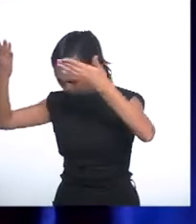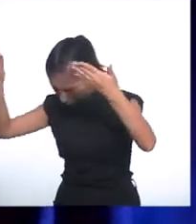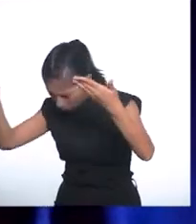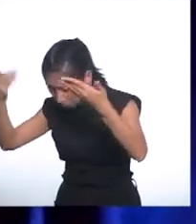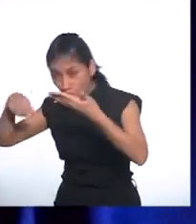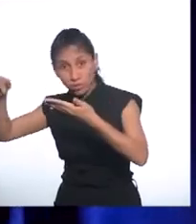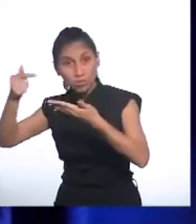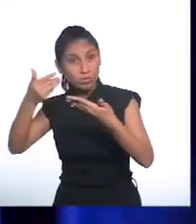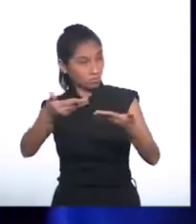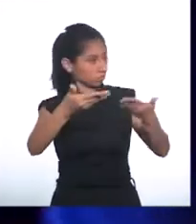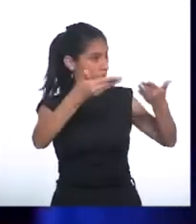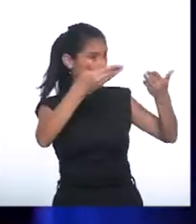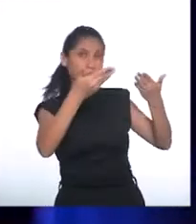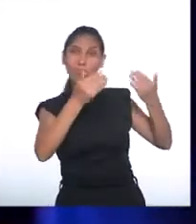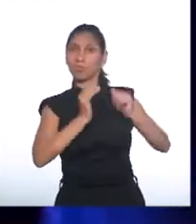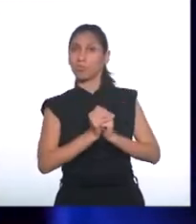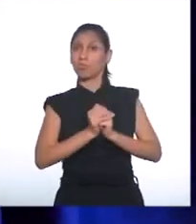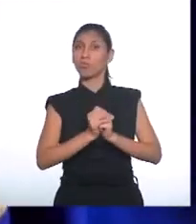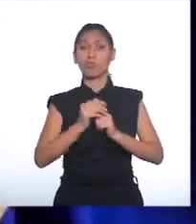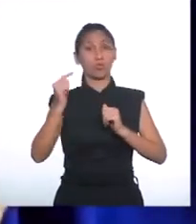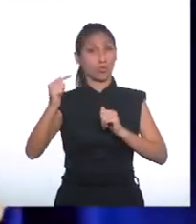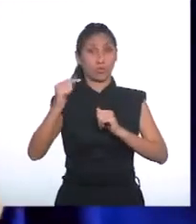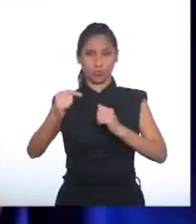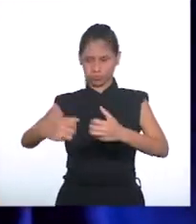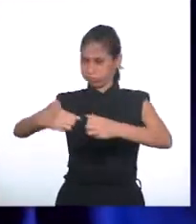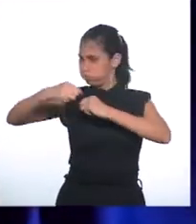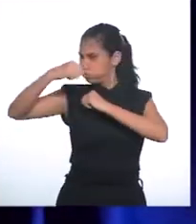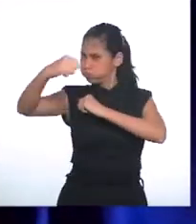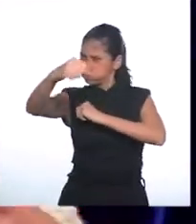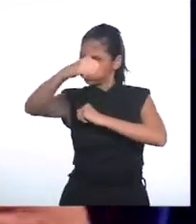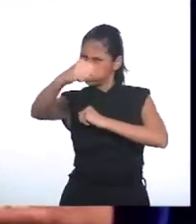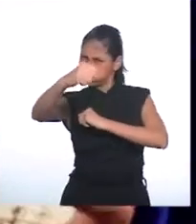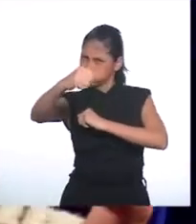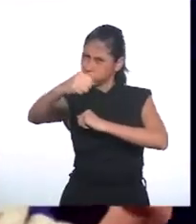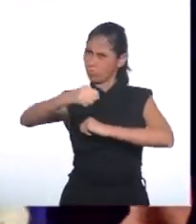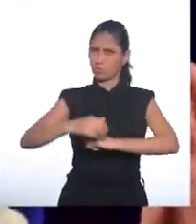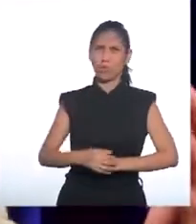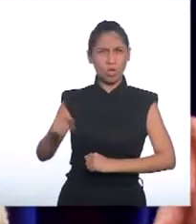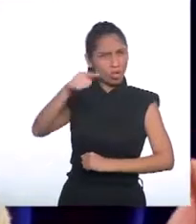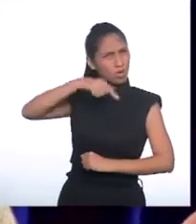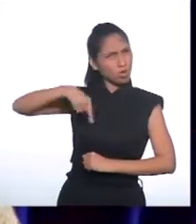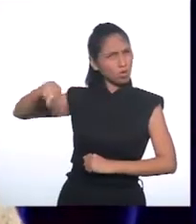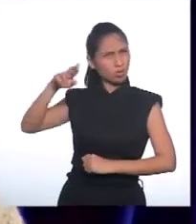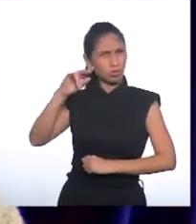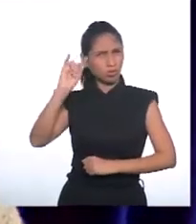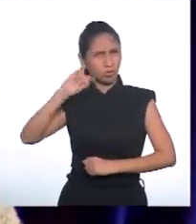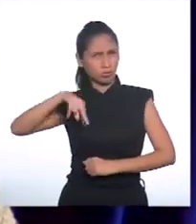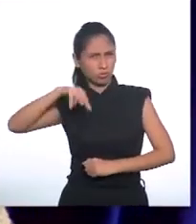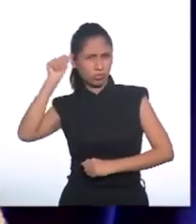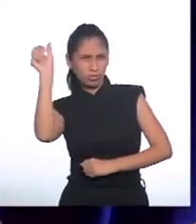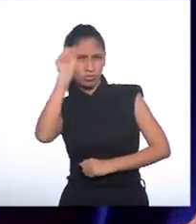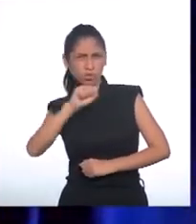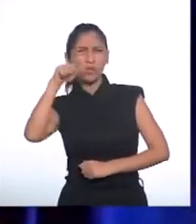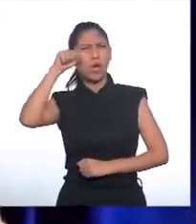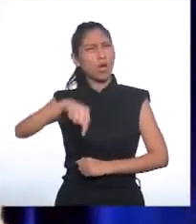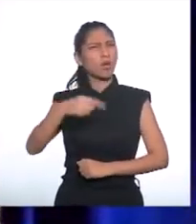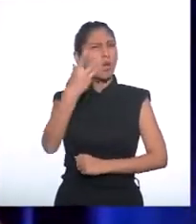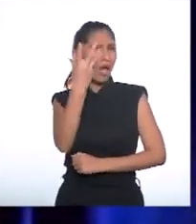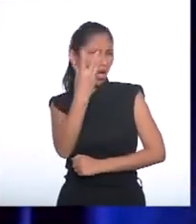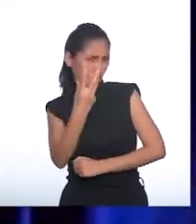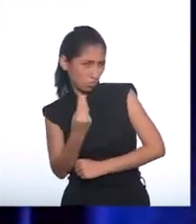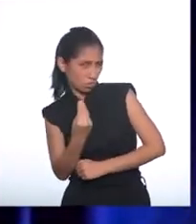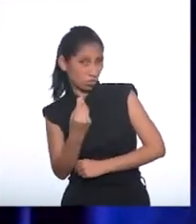y este runa se reviste de poder. Estos runas ahora ya son pocos.